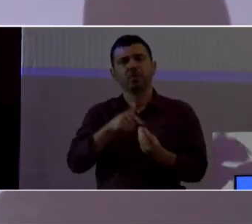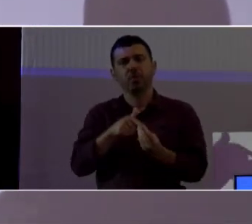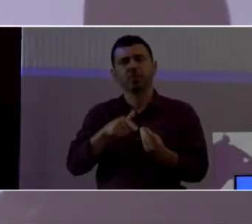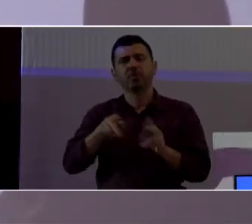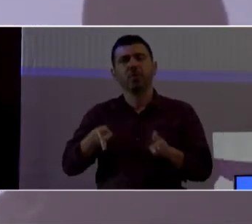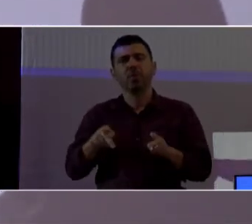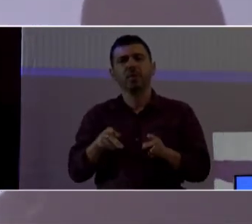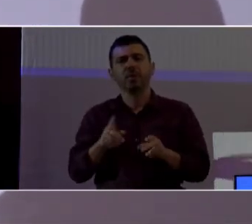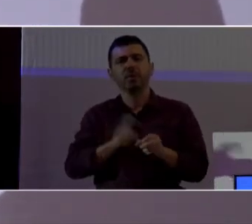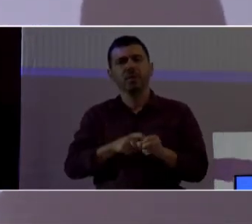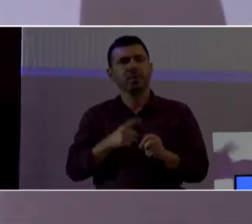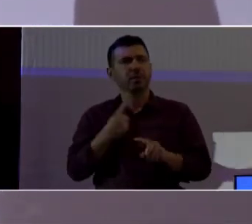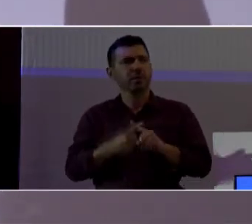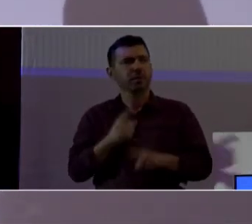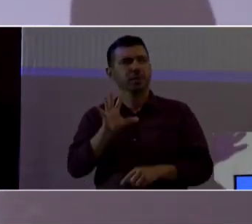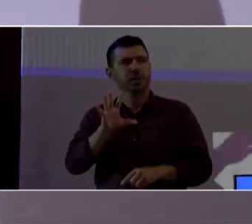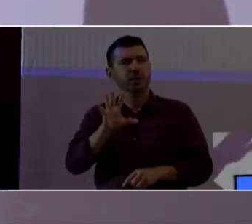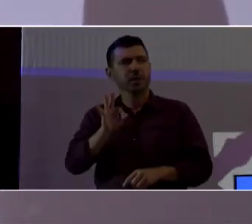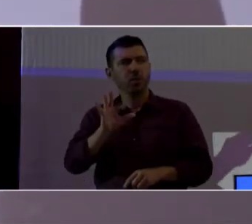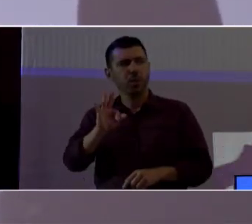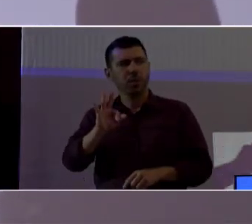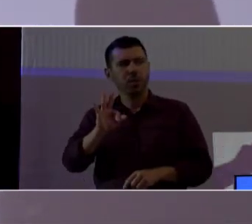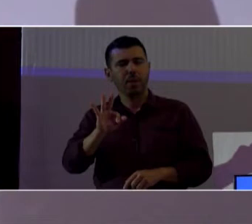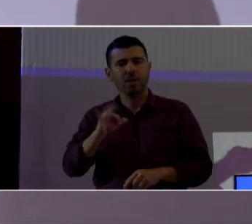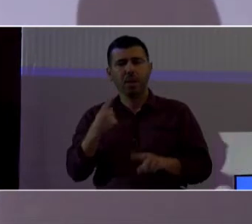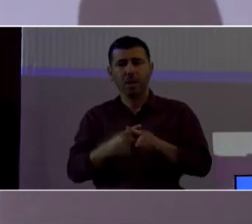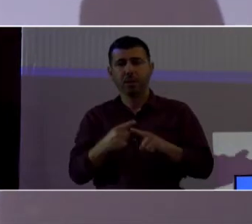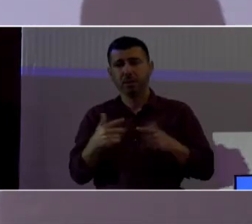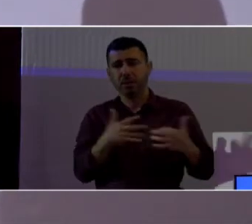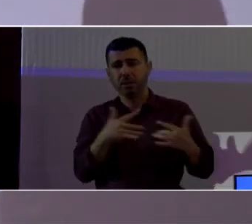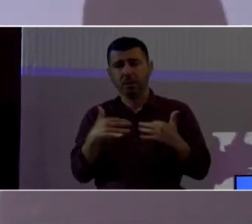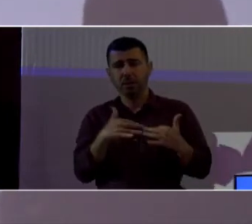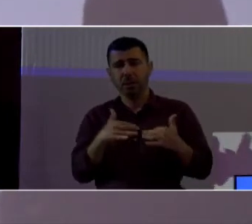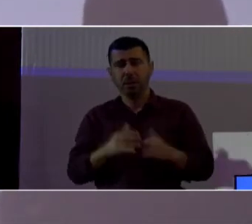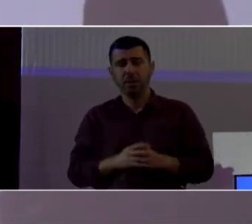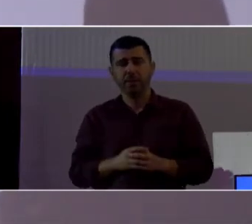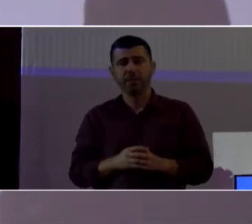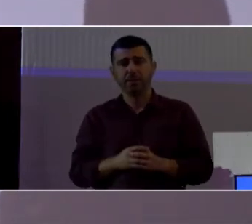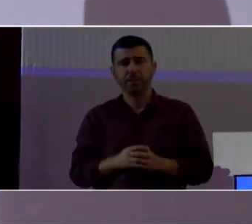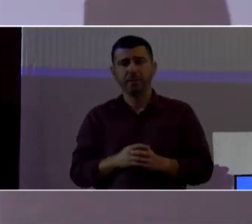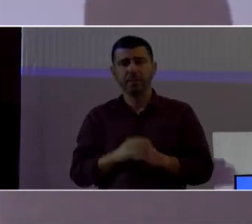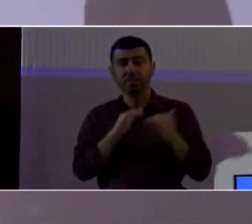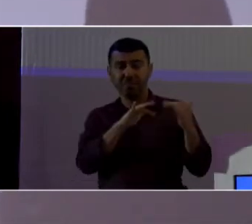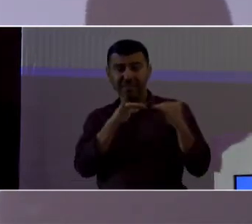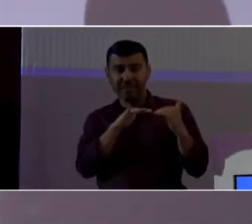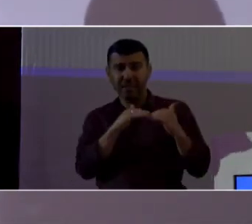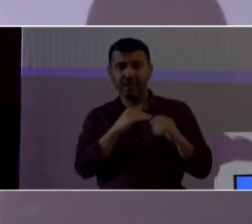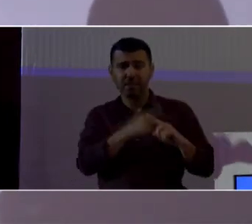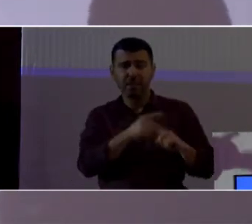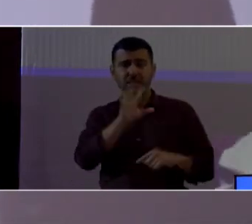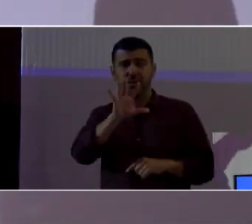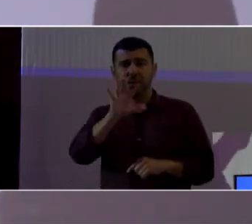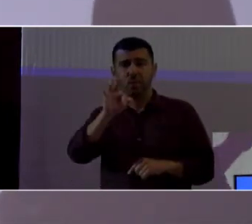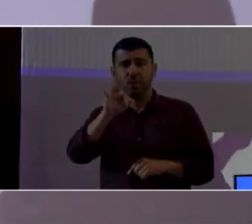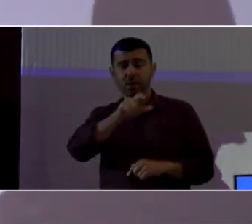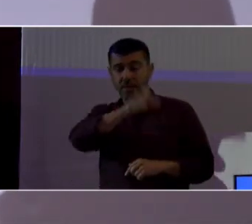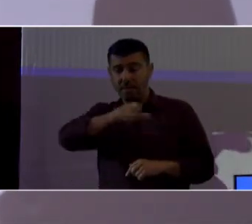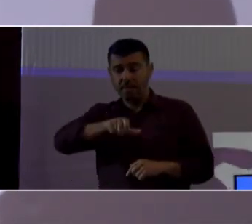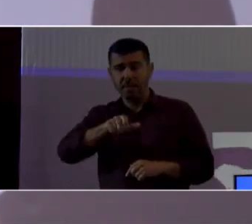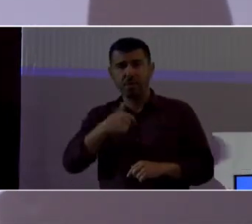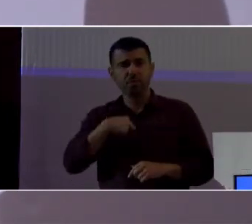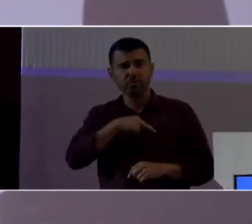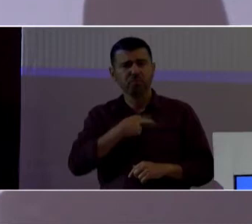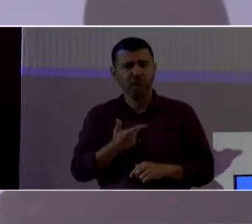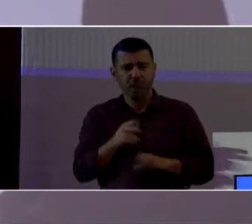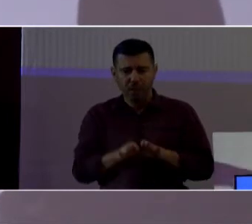53 exguerrilleros entre hombres y mujeres que hemos podido hacer este tránsito a la